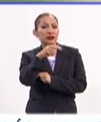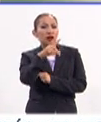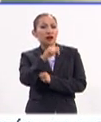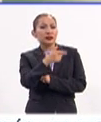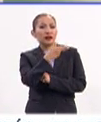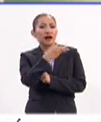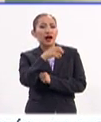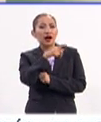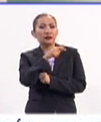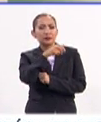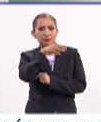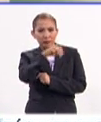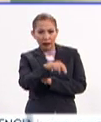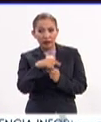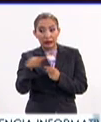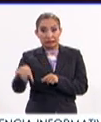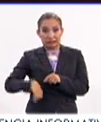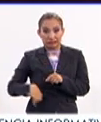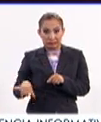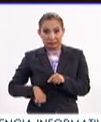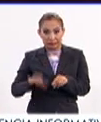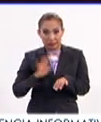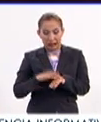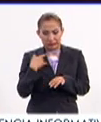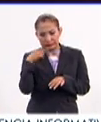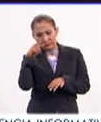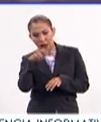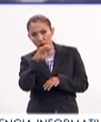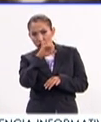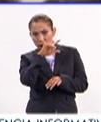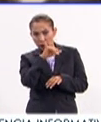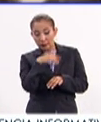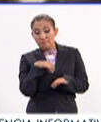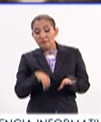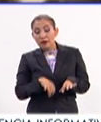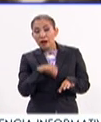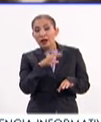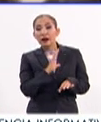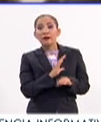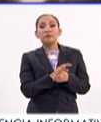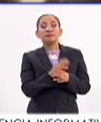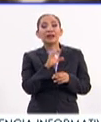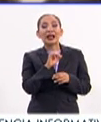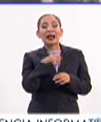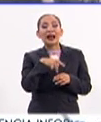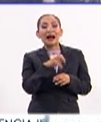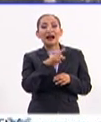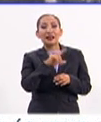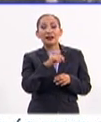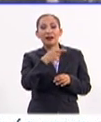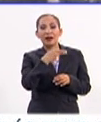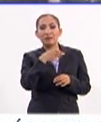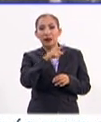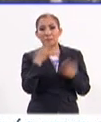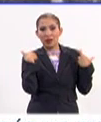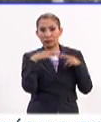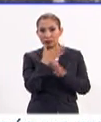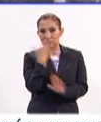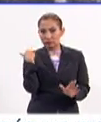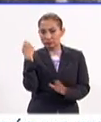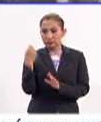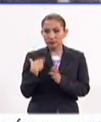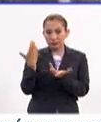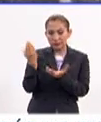Nicolai Hartmann, cosas que le interesaban mucho más cercanamente a Cosío Villegas, era Karl Mannheim, que había sido profesor en la London